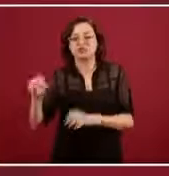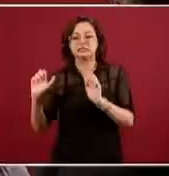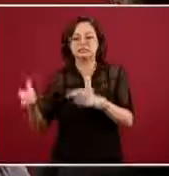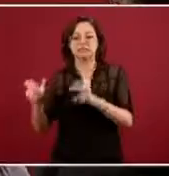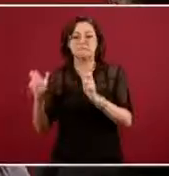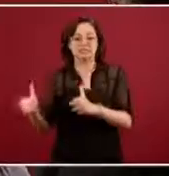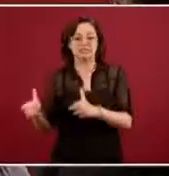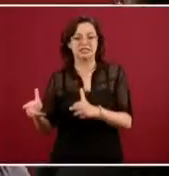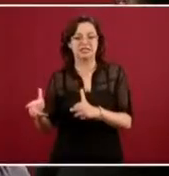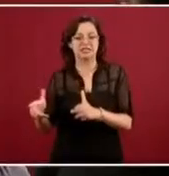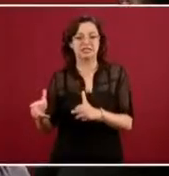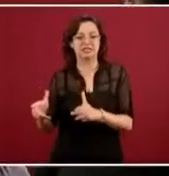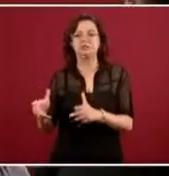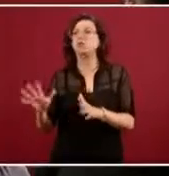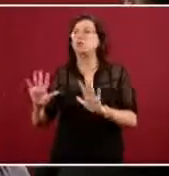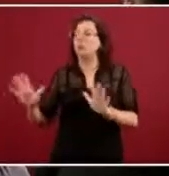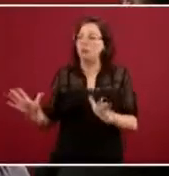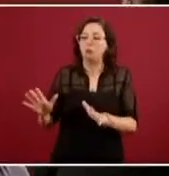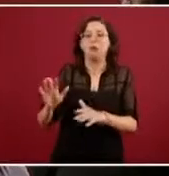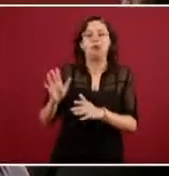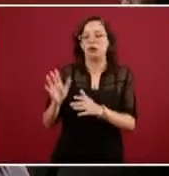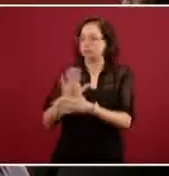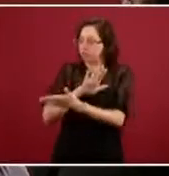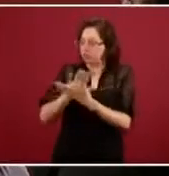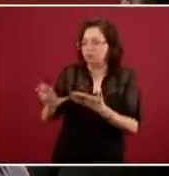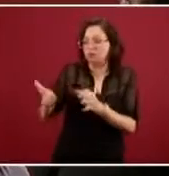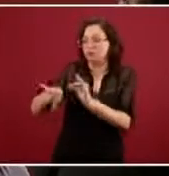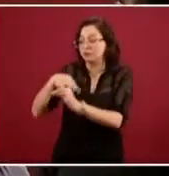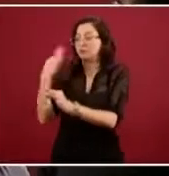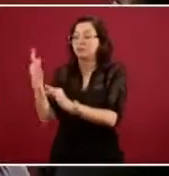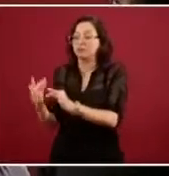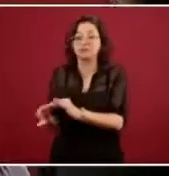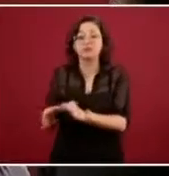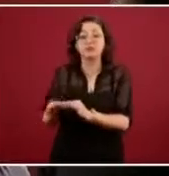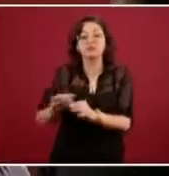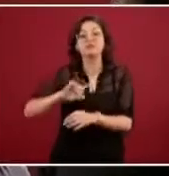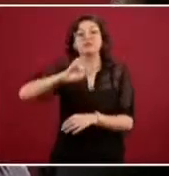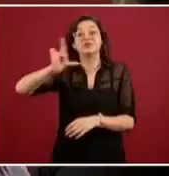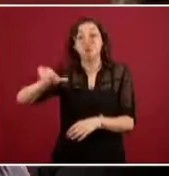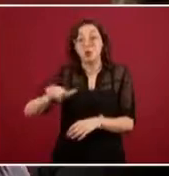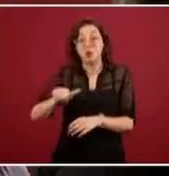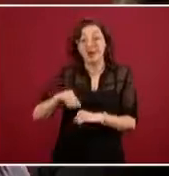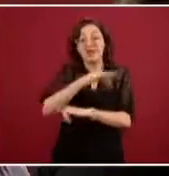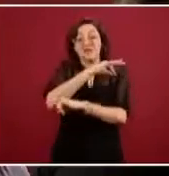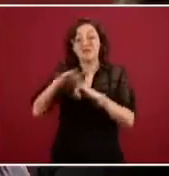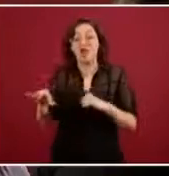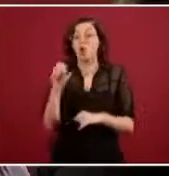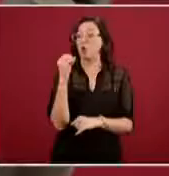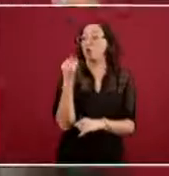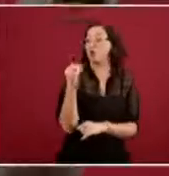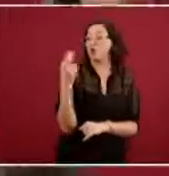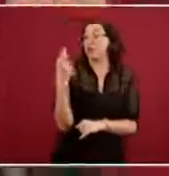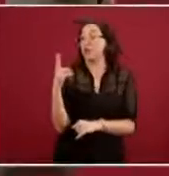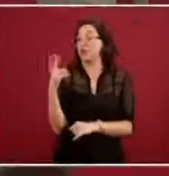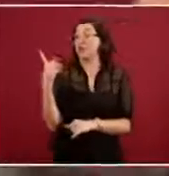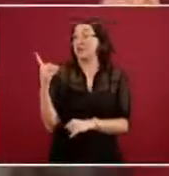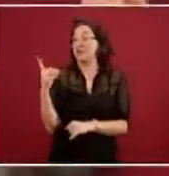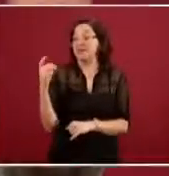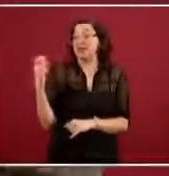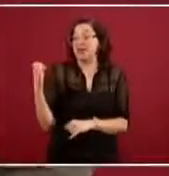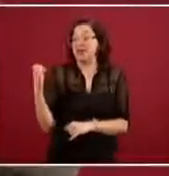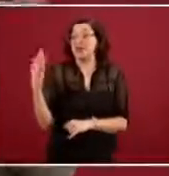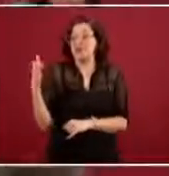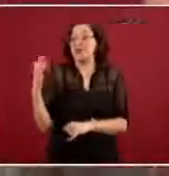Chiapas. Luego no hubo transmisión importante, y cuando llegó octubre, noviembre, diciembre, enero, febrero, marzo y